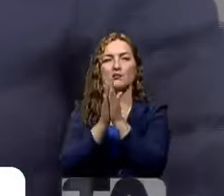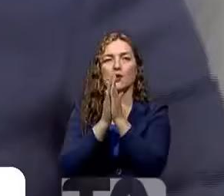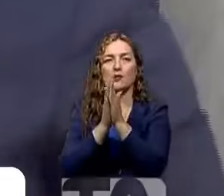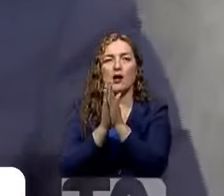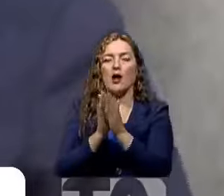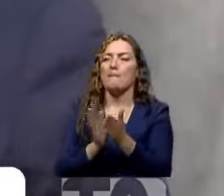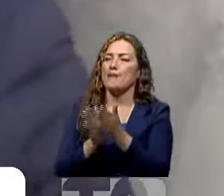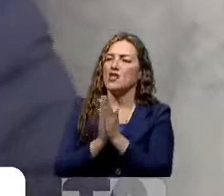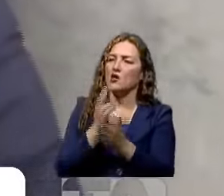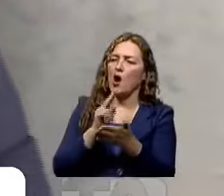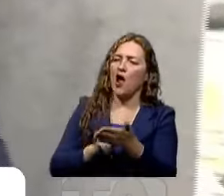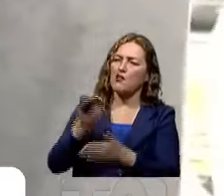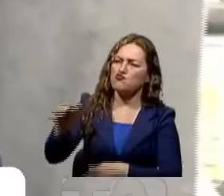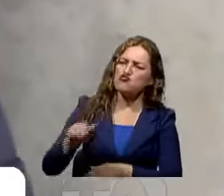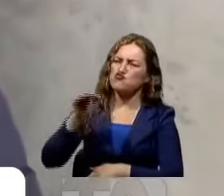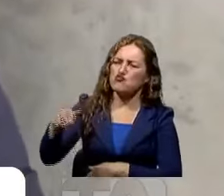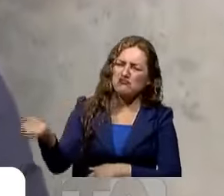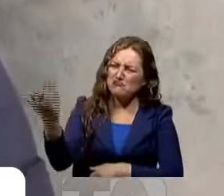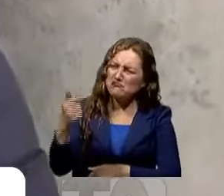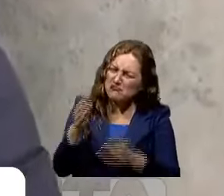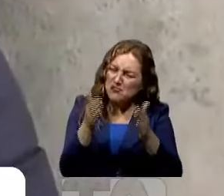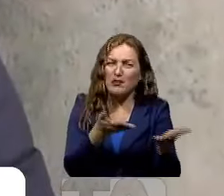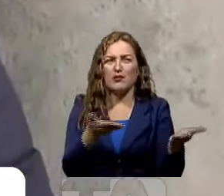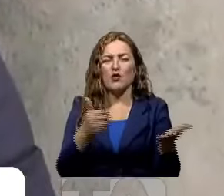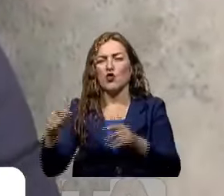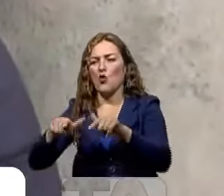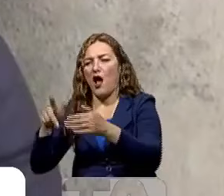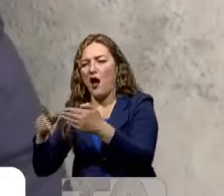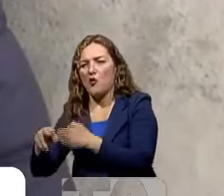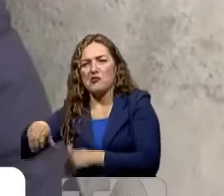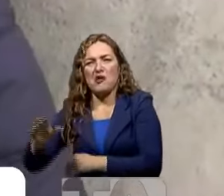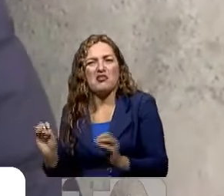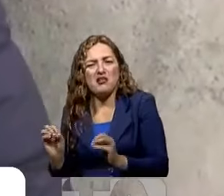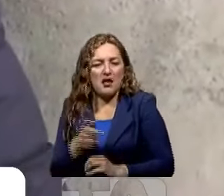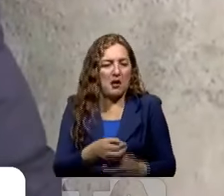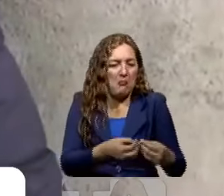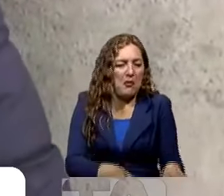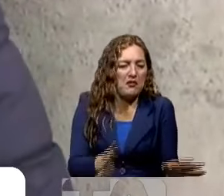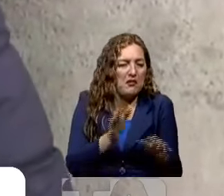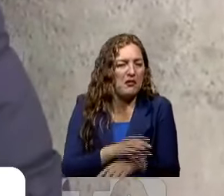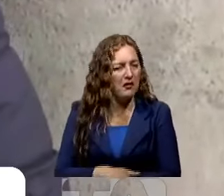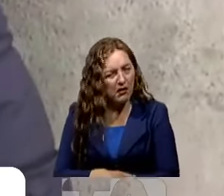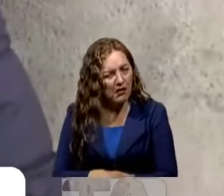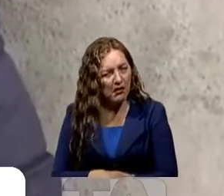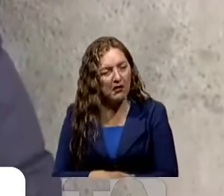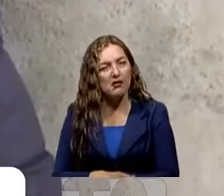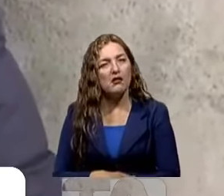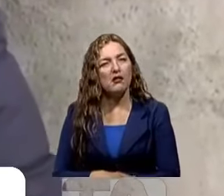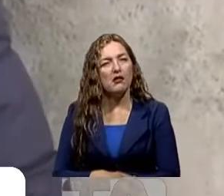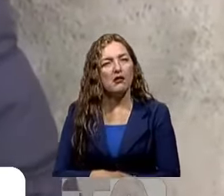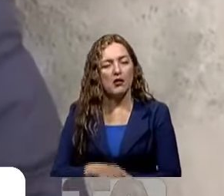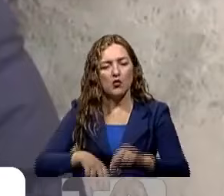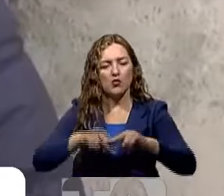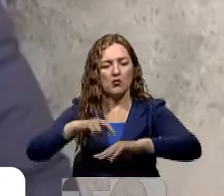solicitudes, que vengan y reparen esto porque es increíble. En otras partes no hay agua y aquí se dan el lujo de desperdiciar. Y también el tema de la acera,